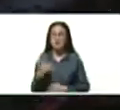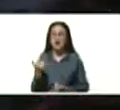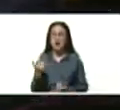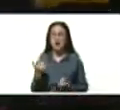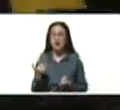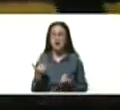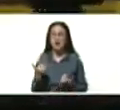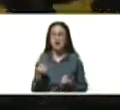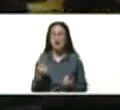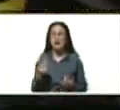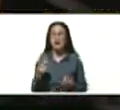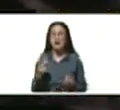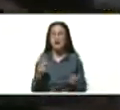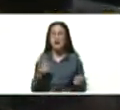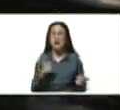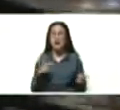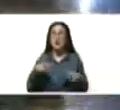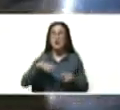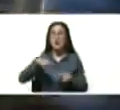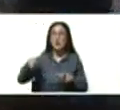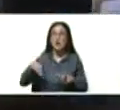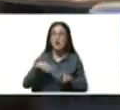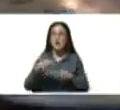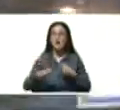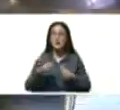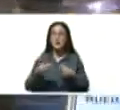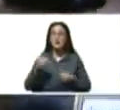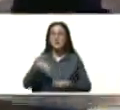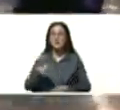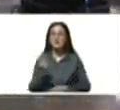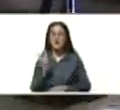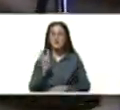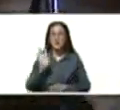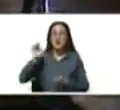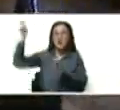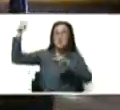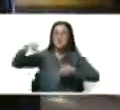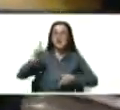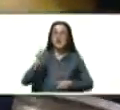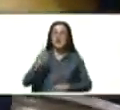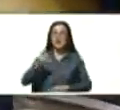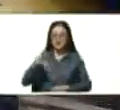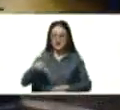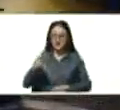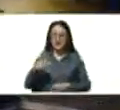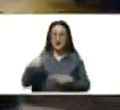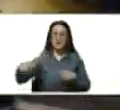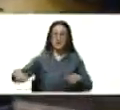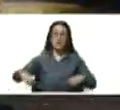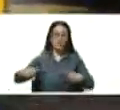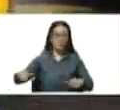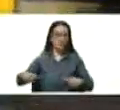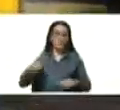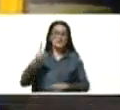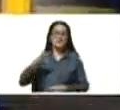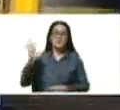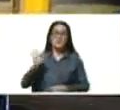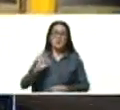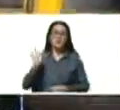tienen las ruedas que ya estamos haciendo en Venezuela. Ya no importamos ruedas. Aquí está la rueda